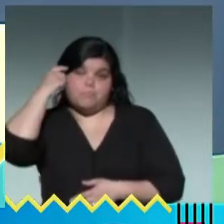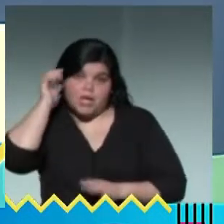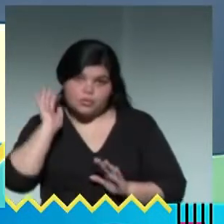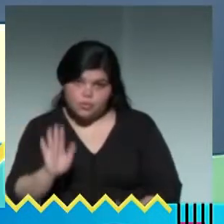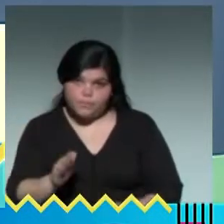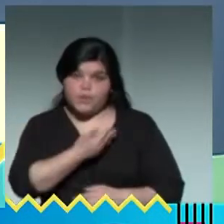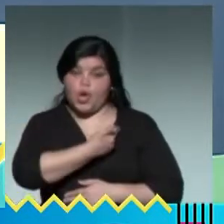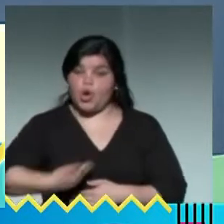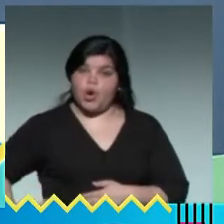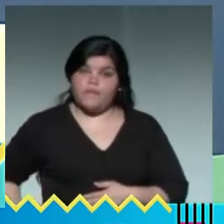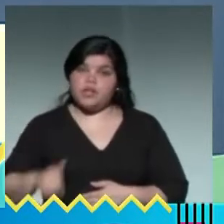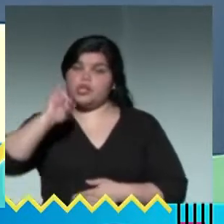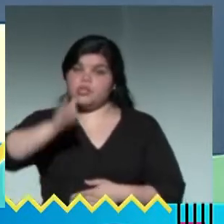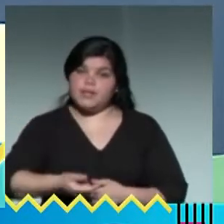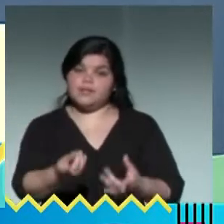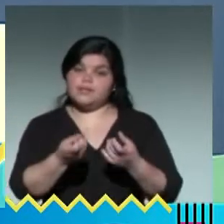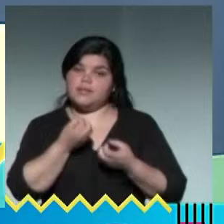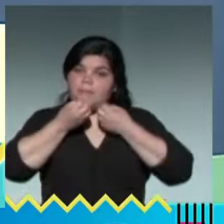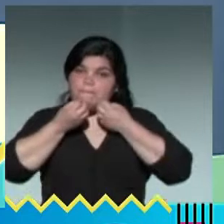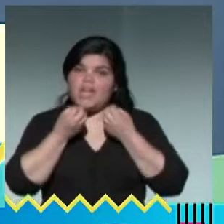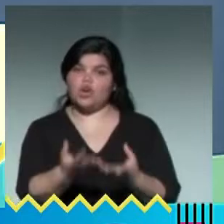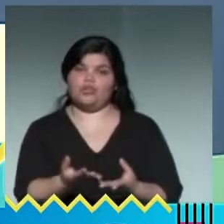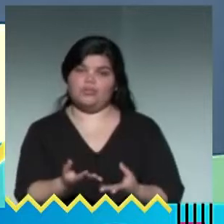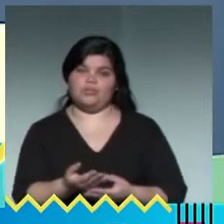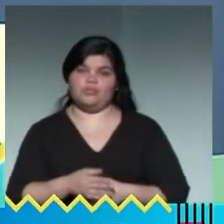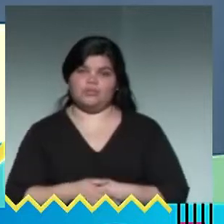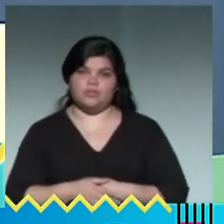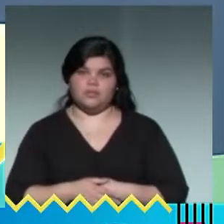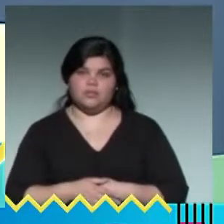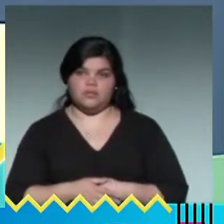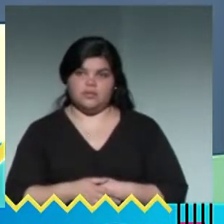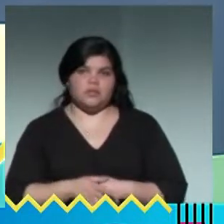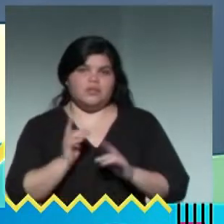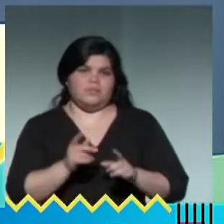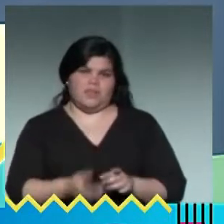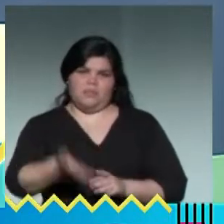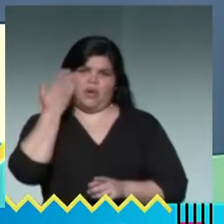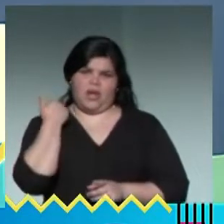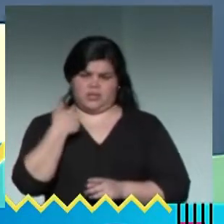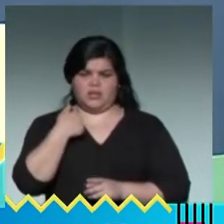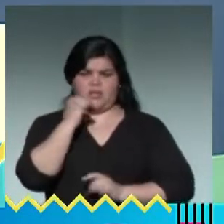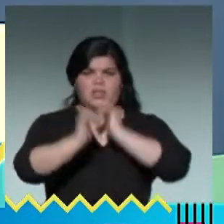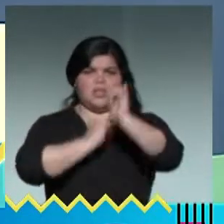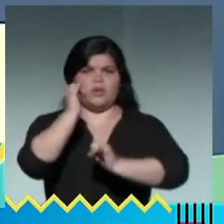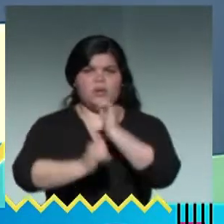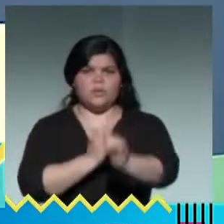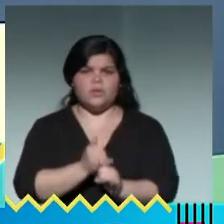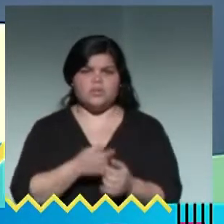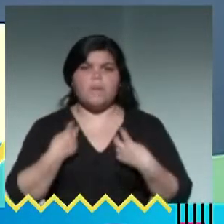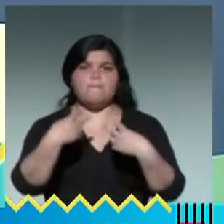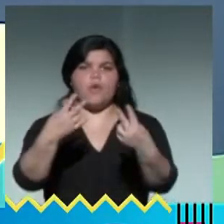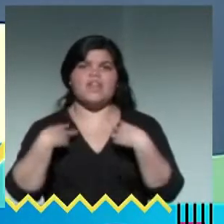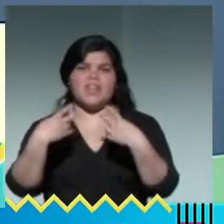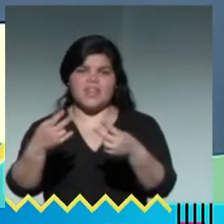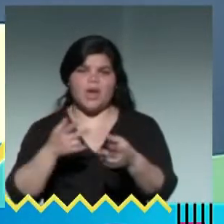fuerte incentivo y una fuerte mejora a los efectos de esto que yo te decía más temprano, de la movilidad, porque esas